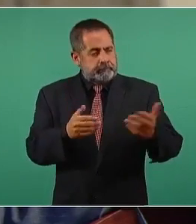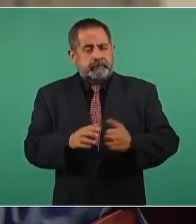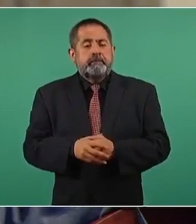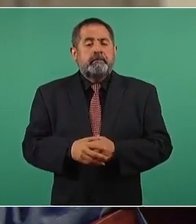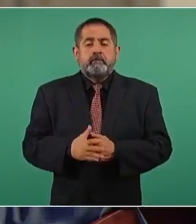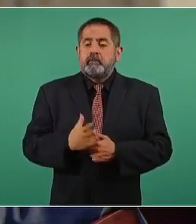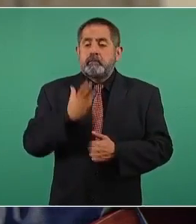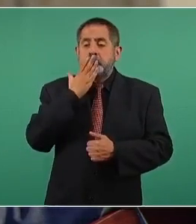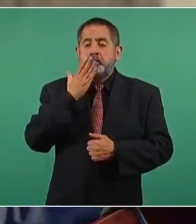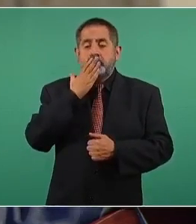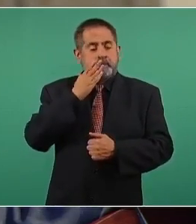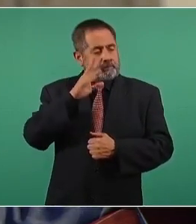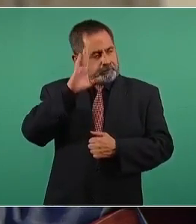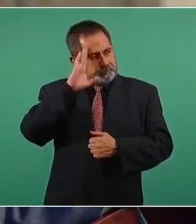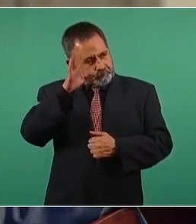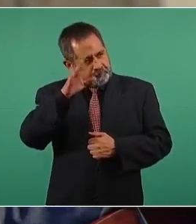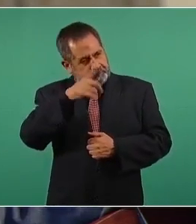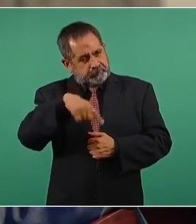Sonora, un saludo